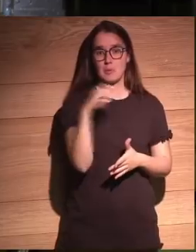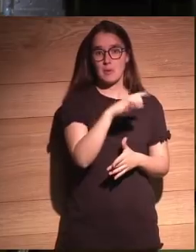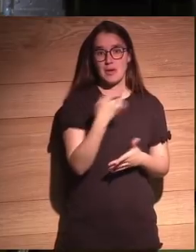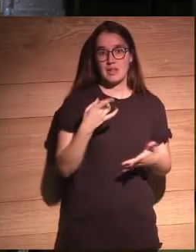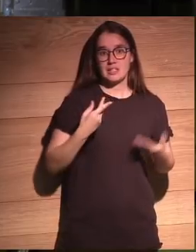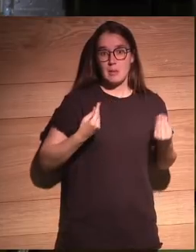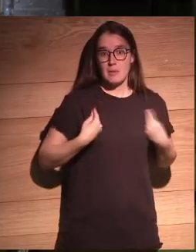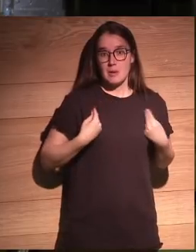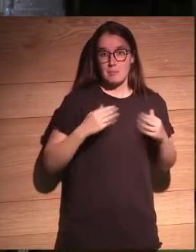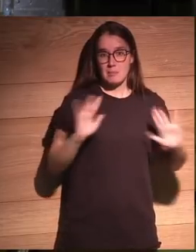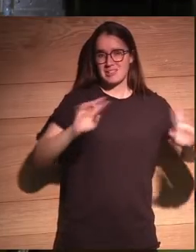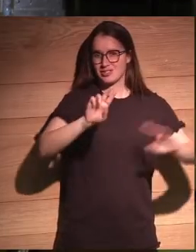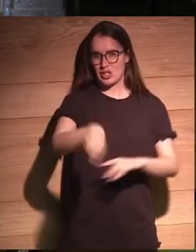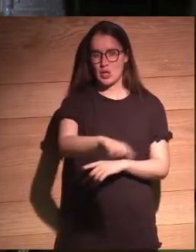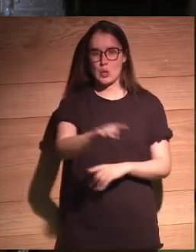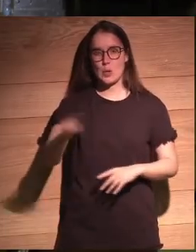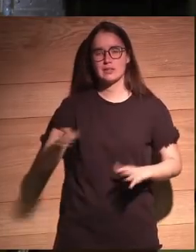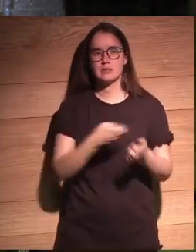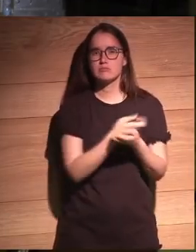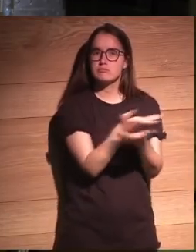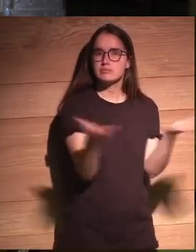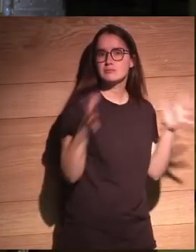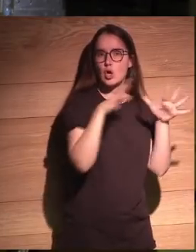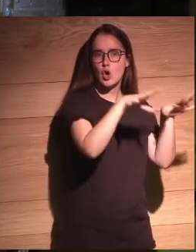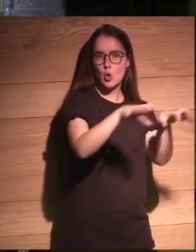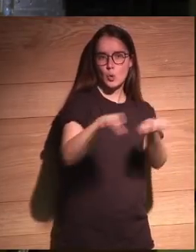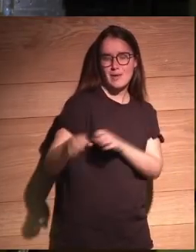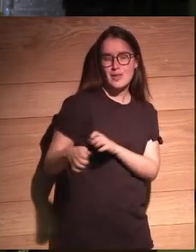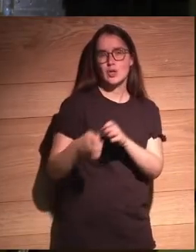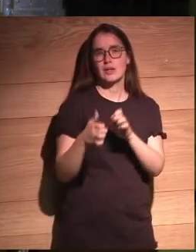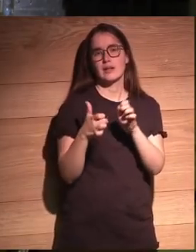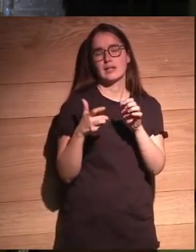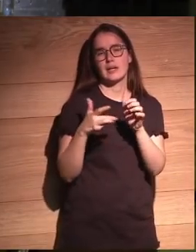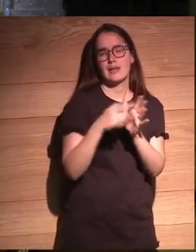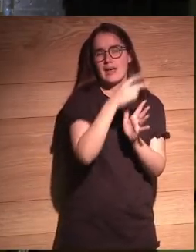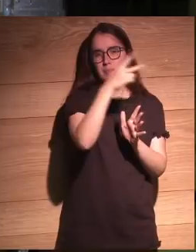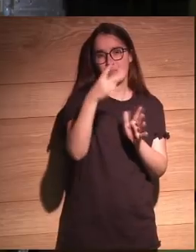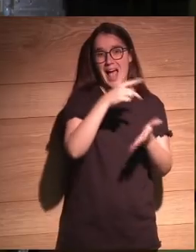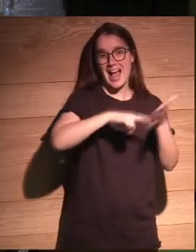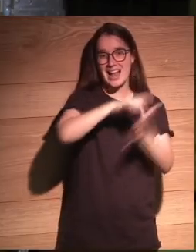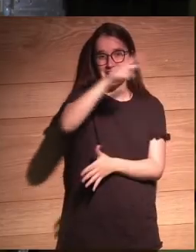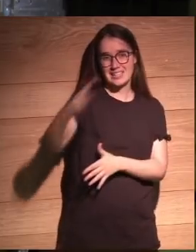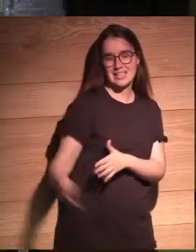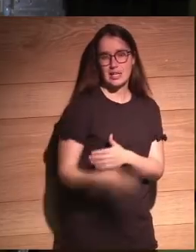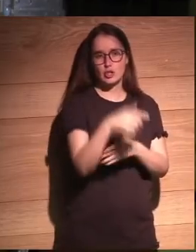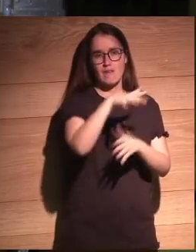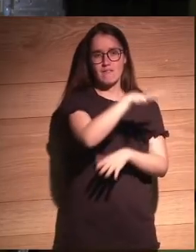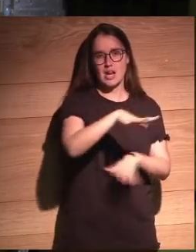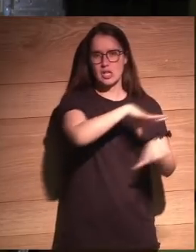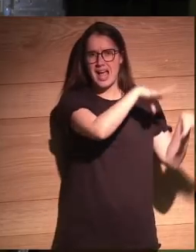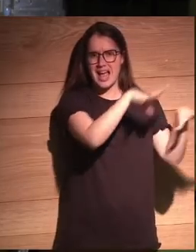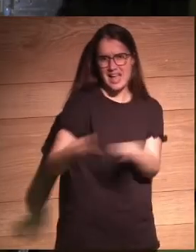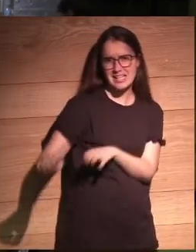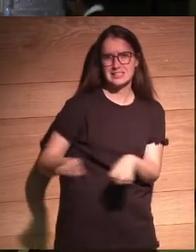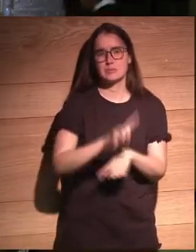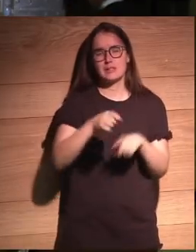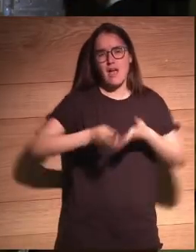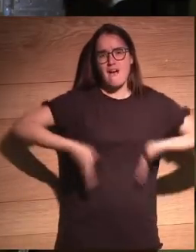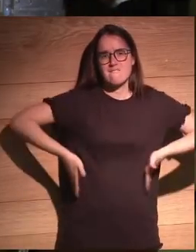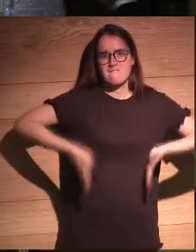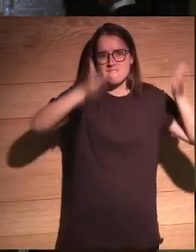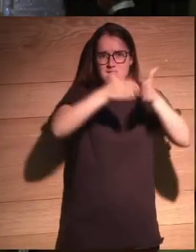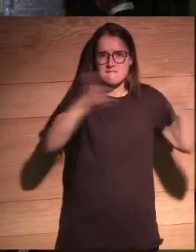un lugar para vivir. Del amplio abanico de ocupaciones y terribles subarriendos que suceden en los saturados barrios, a las amplias